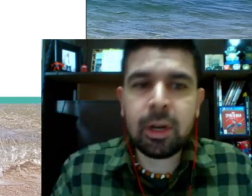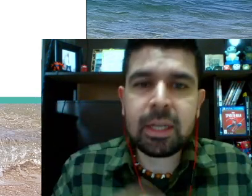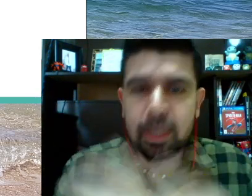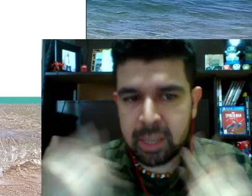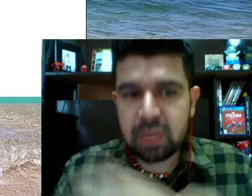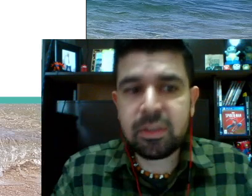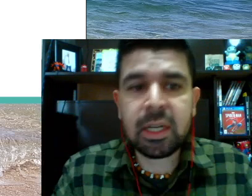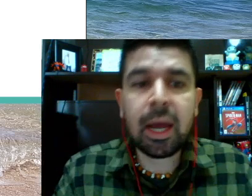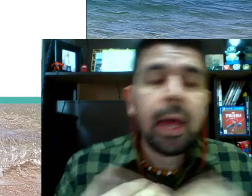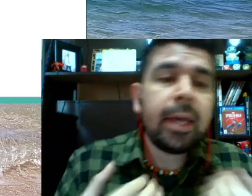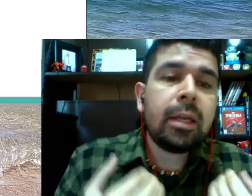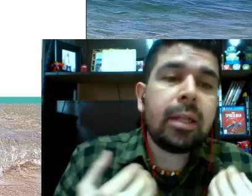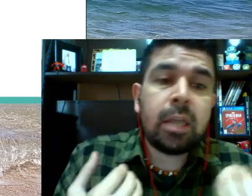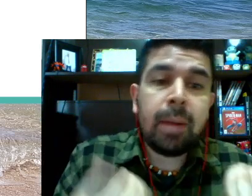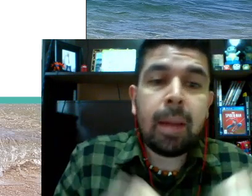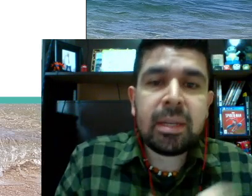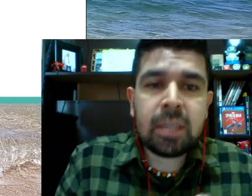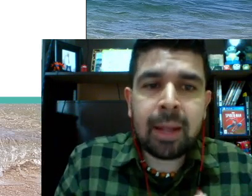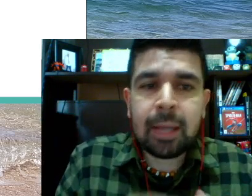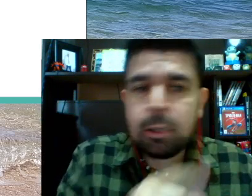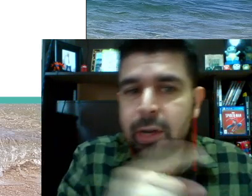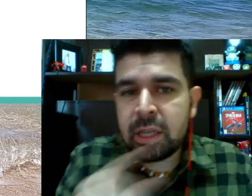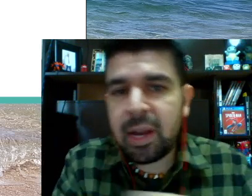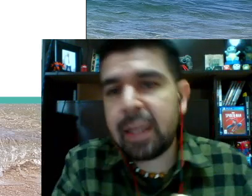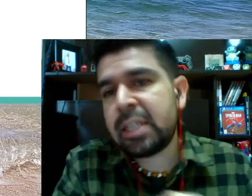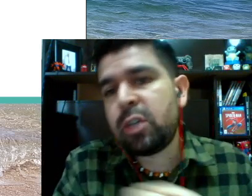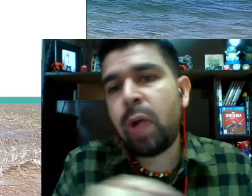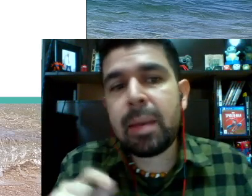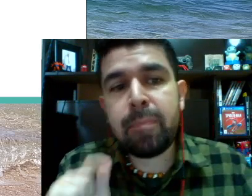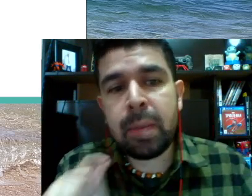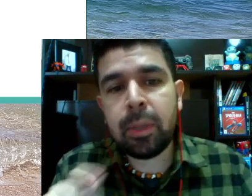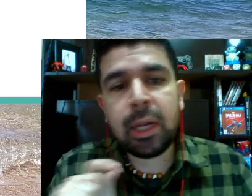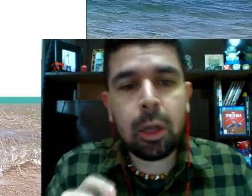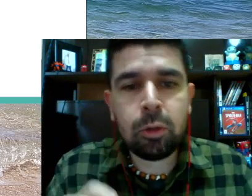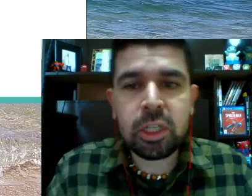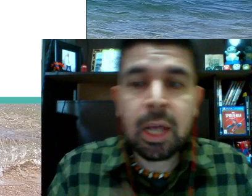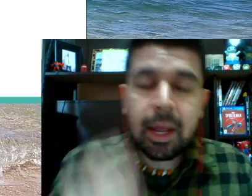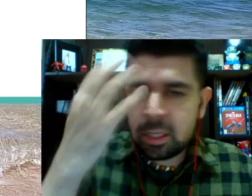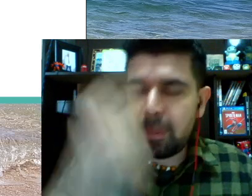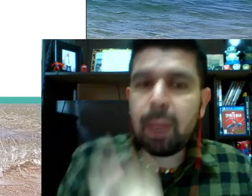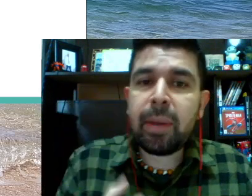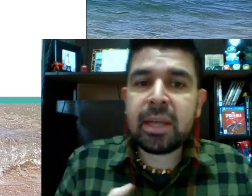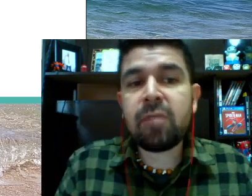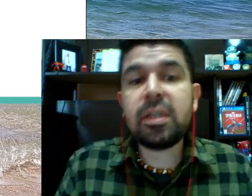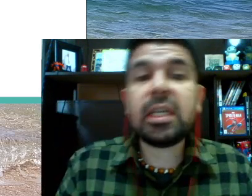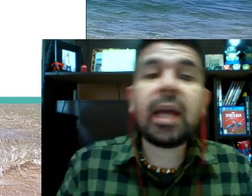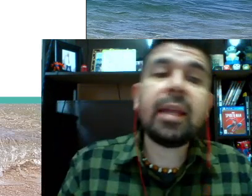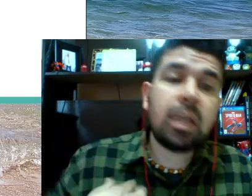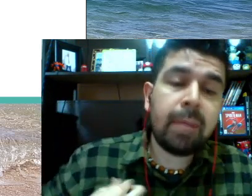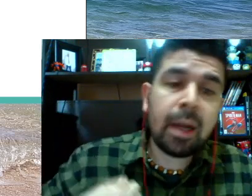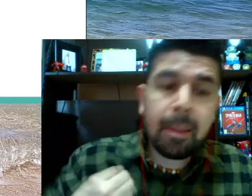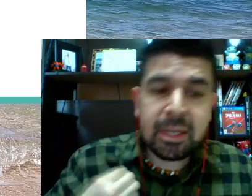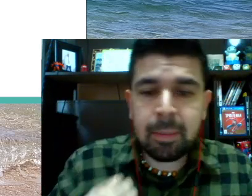personas la apariencia física y describir la vestimenta es lo que significa de escribir people in code o describir la apariencia física y